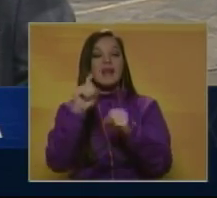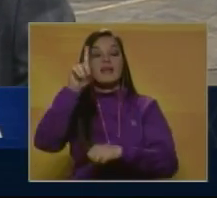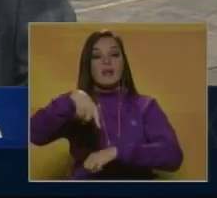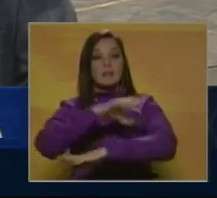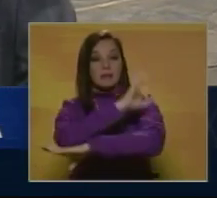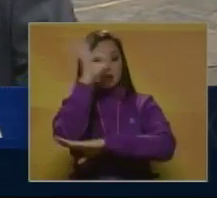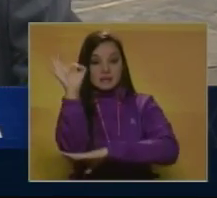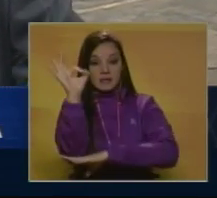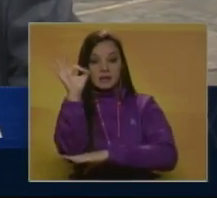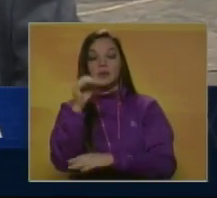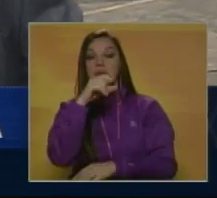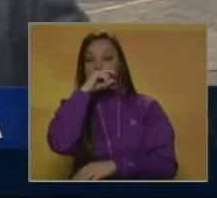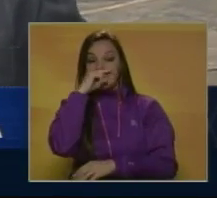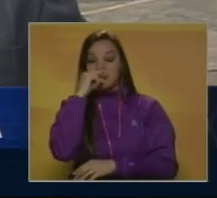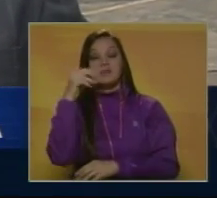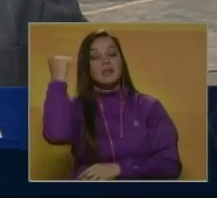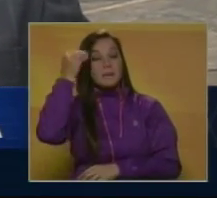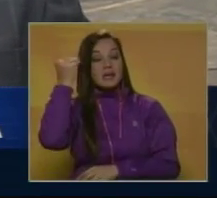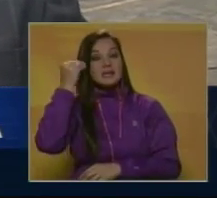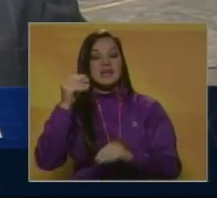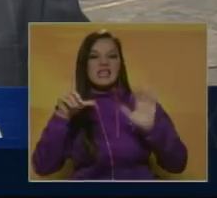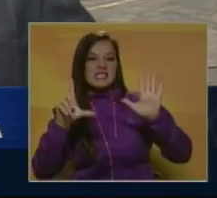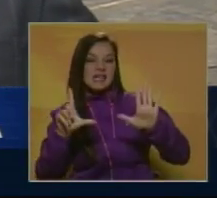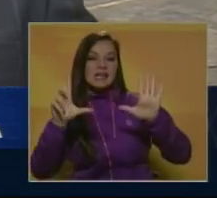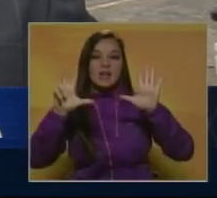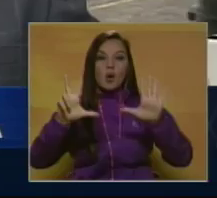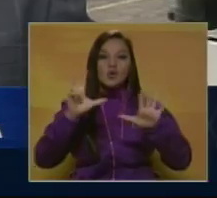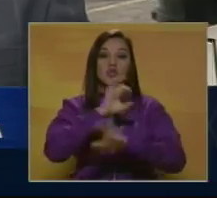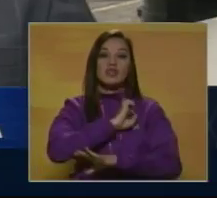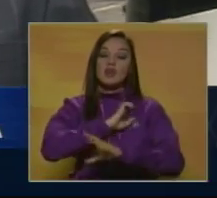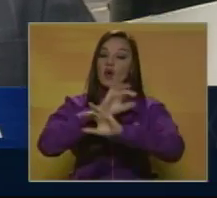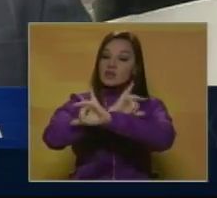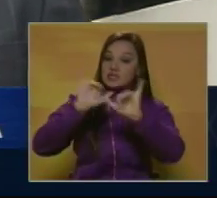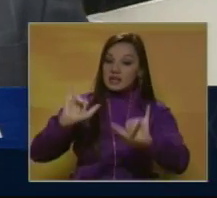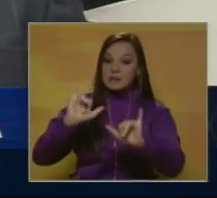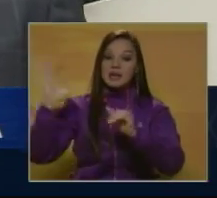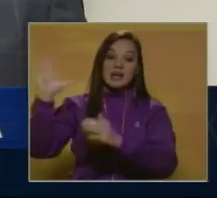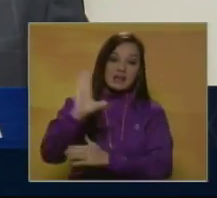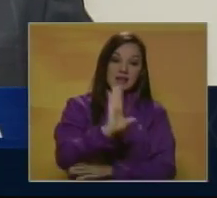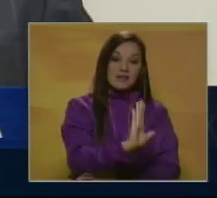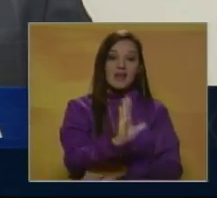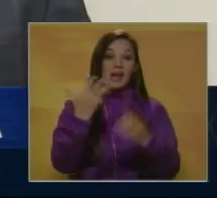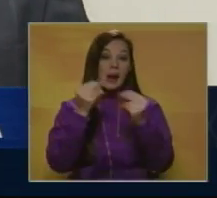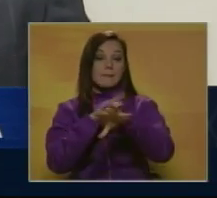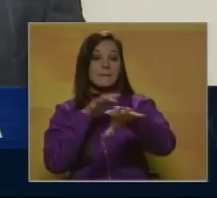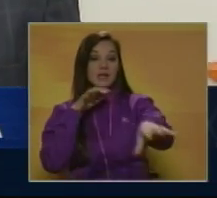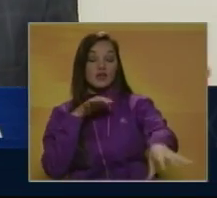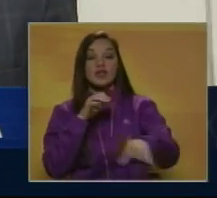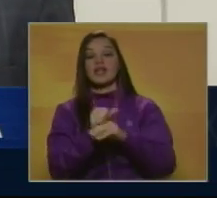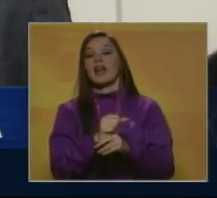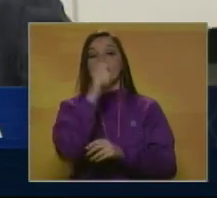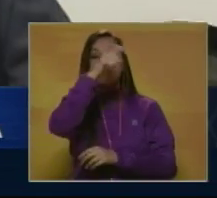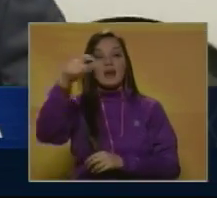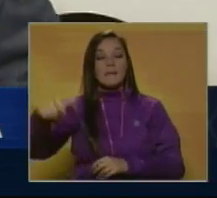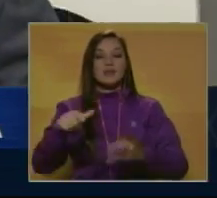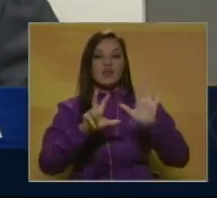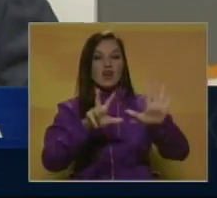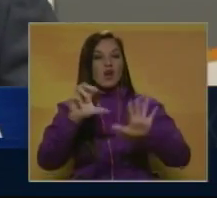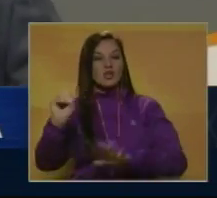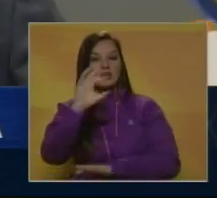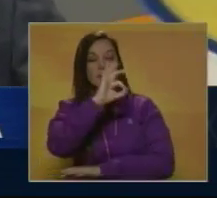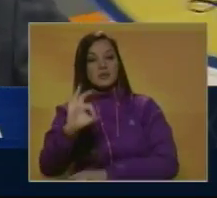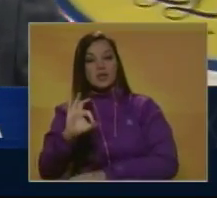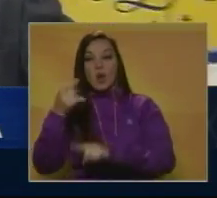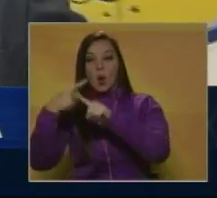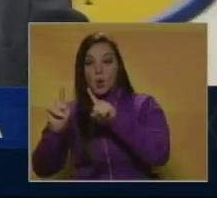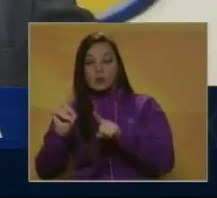el operativo culmine entre el 7 y el 8 de enero y para esa época pueda haber regresado el 80%. El otro 20%